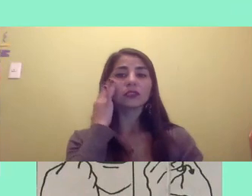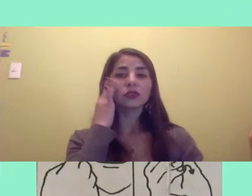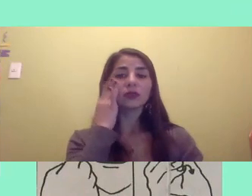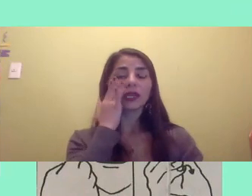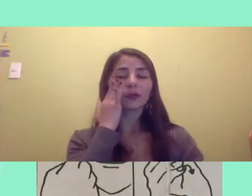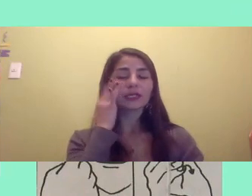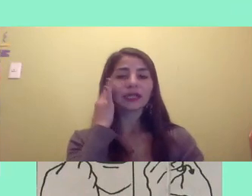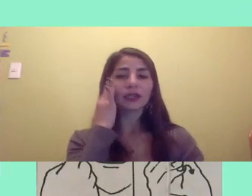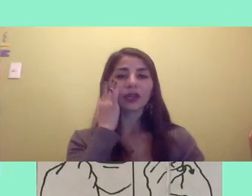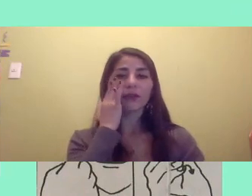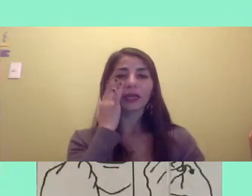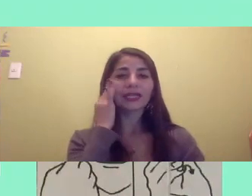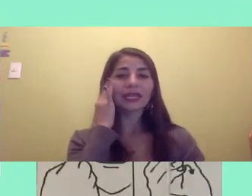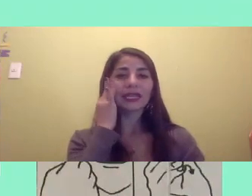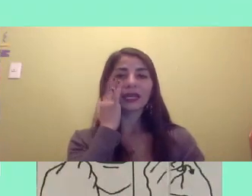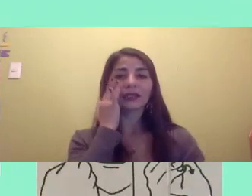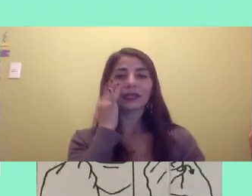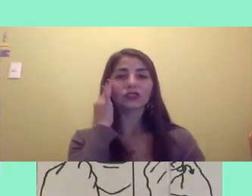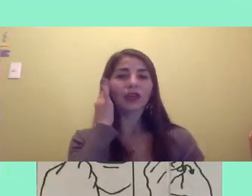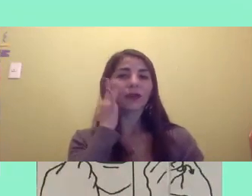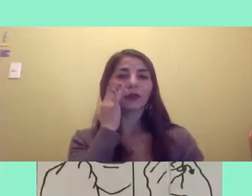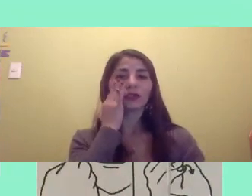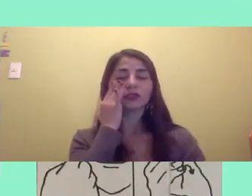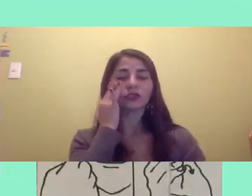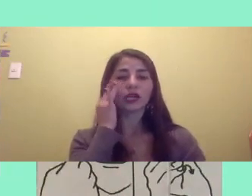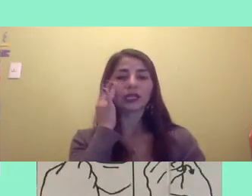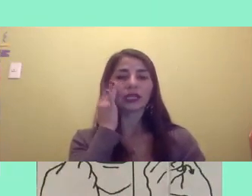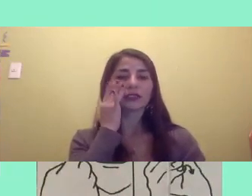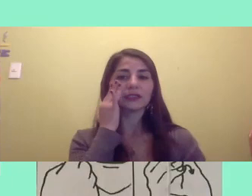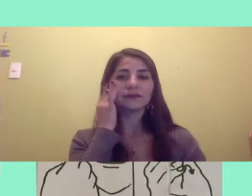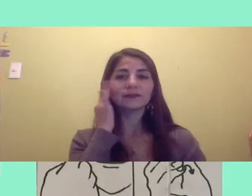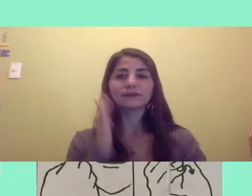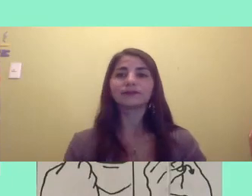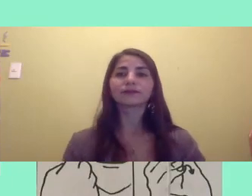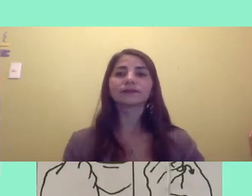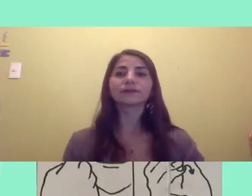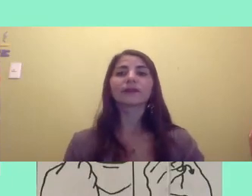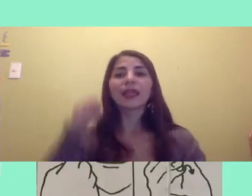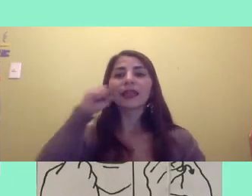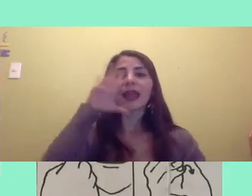Rosado, como si estuviera representando las mejillas que están rosadas, por eso se toca aquí así.